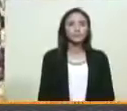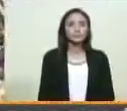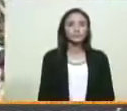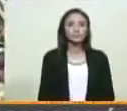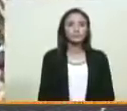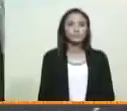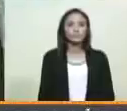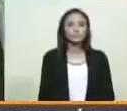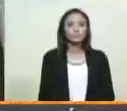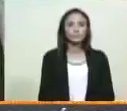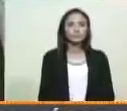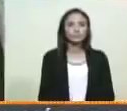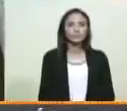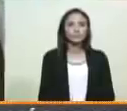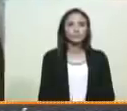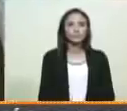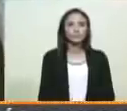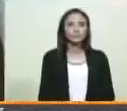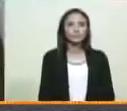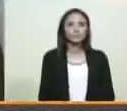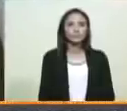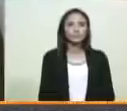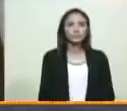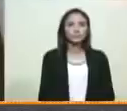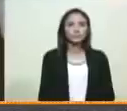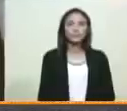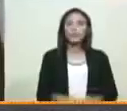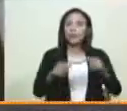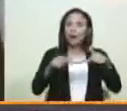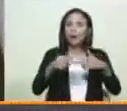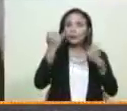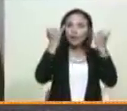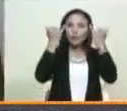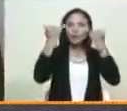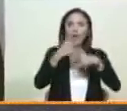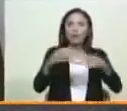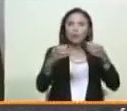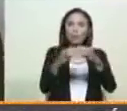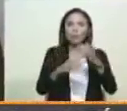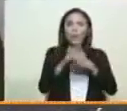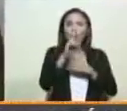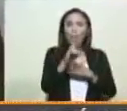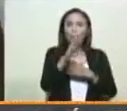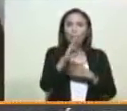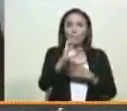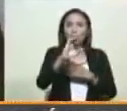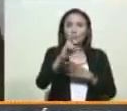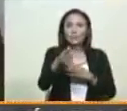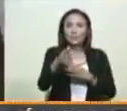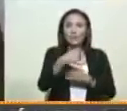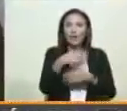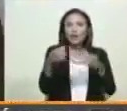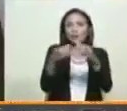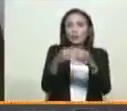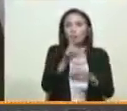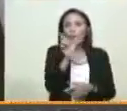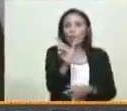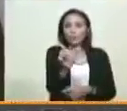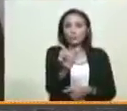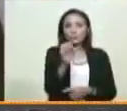Pero yo quiero concentrarme en la UVC del Partido Socialista Unido de Venezuela.